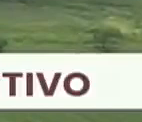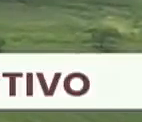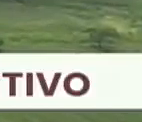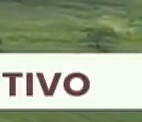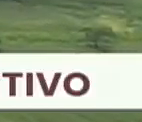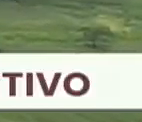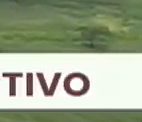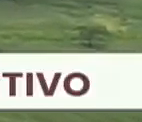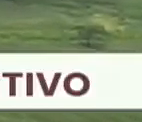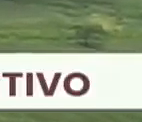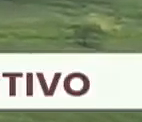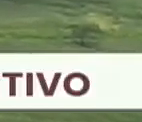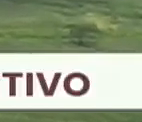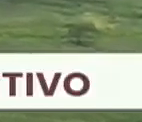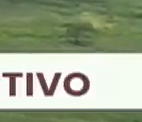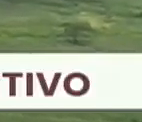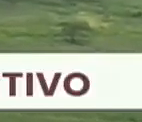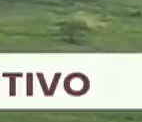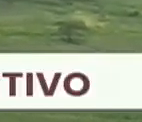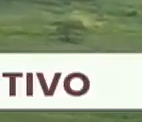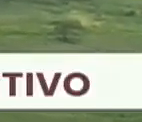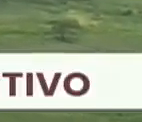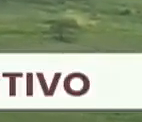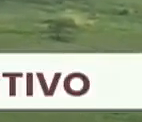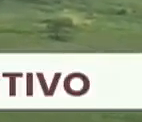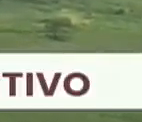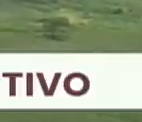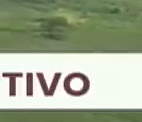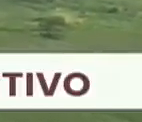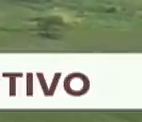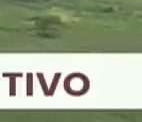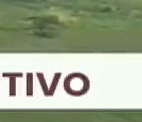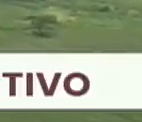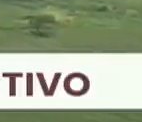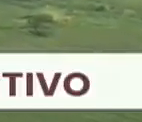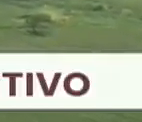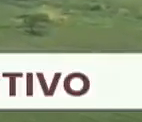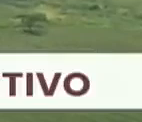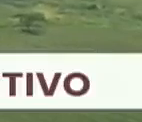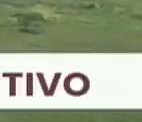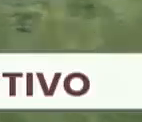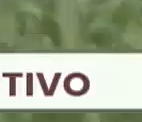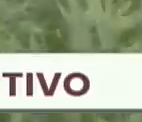El aplauso para nuestro presidente constitucional y nuestra música llanera.